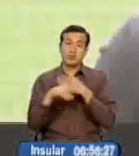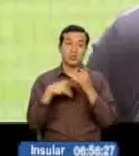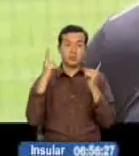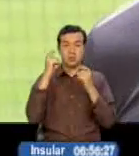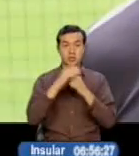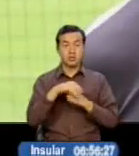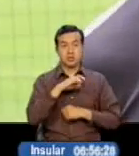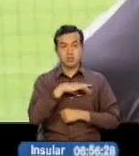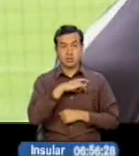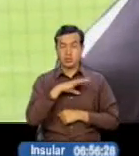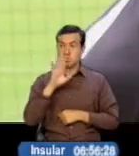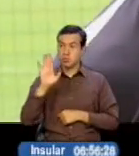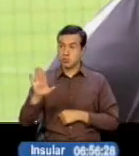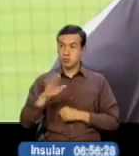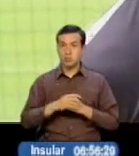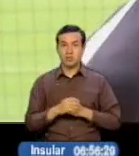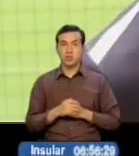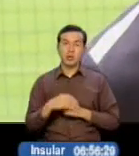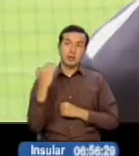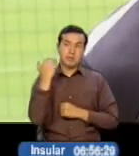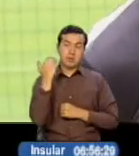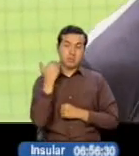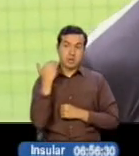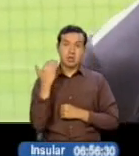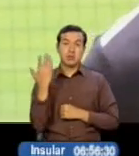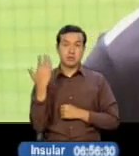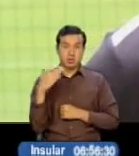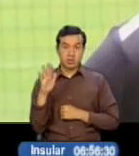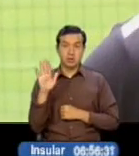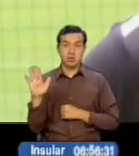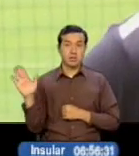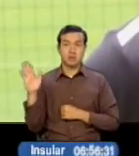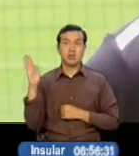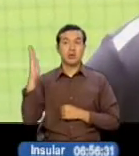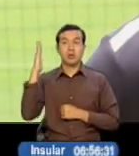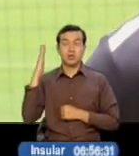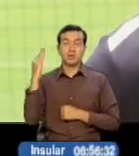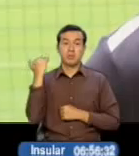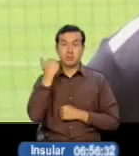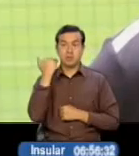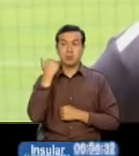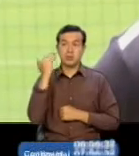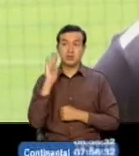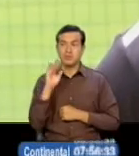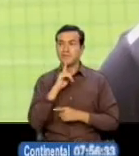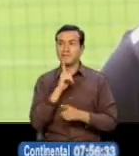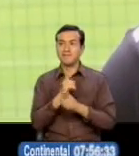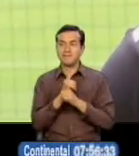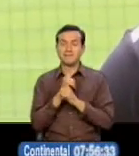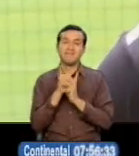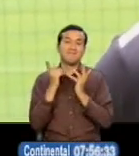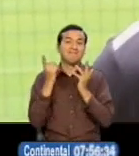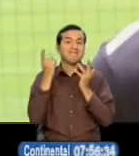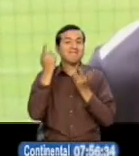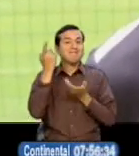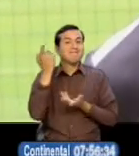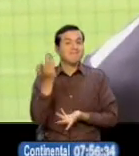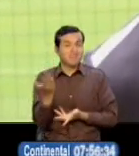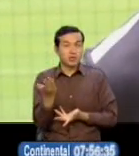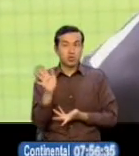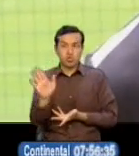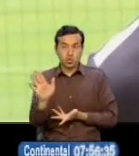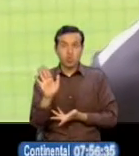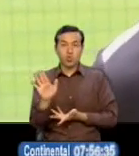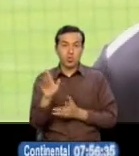Chile también viene en un bajón, también cayó ahora en un bache futbolístico, entonces conociendo su